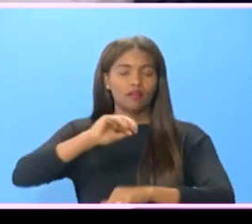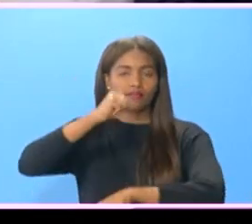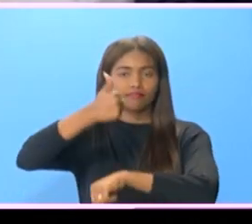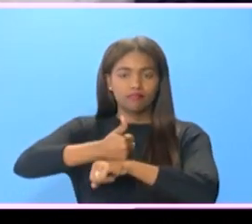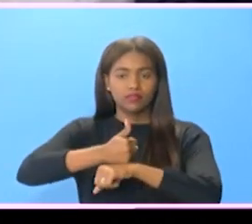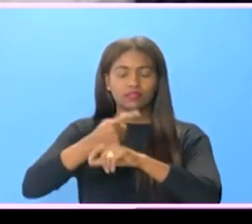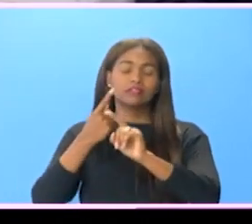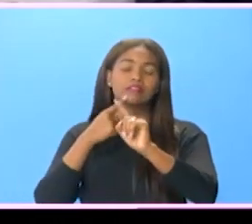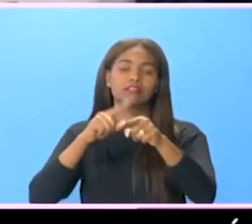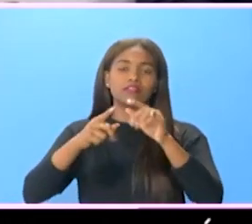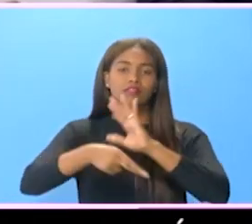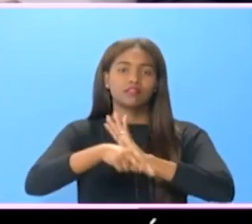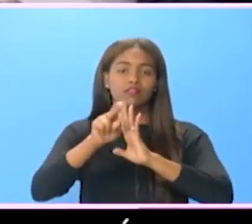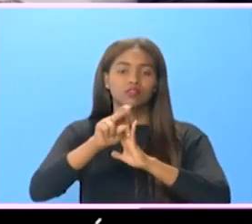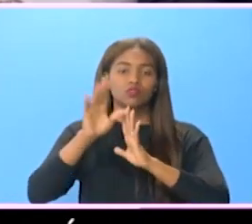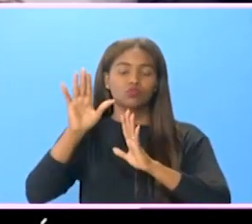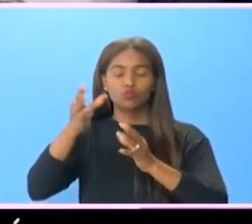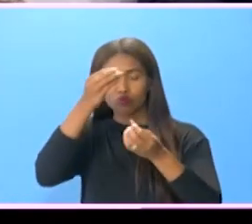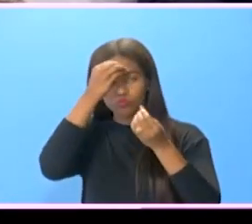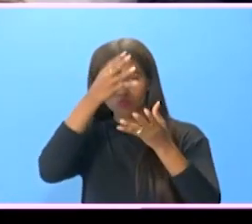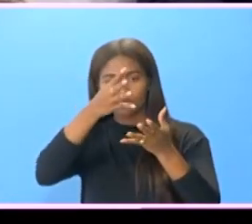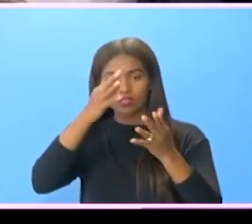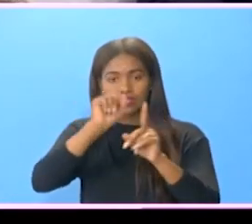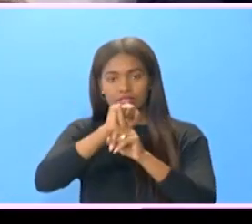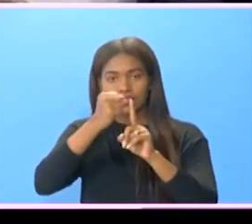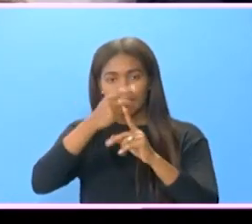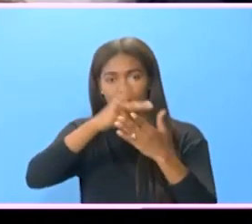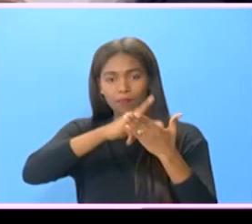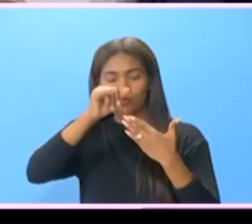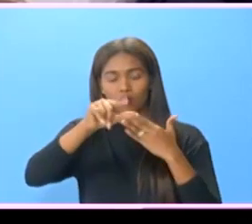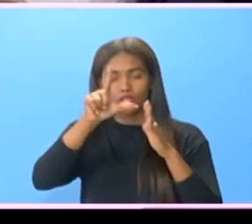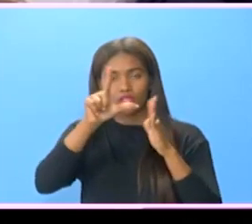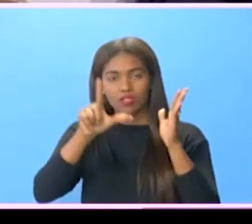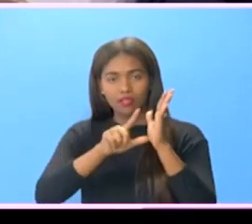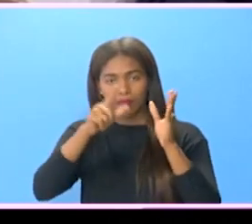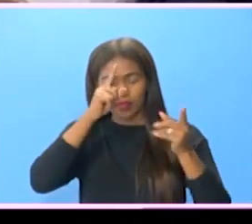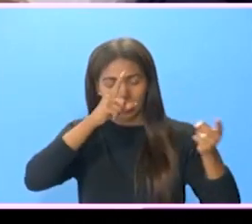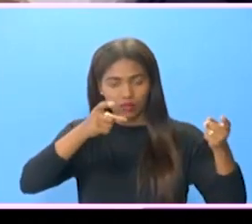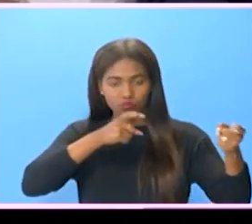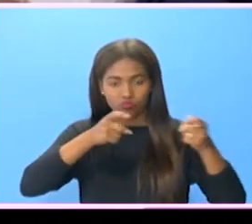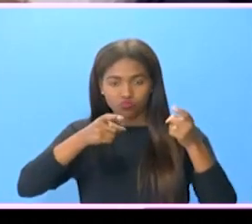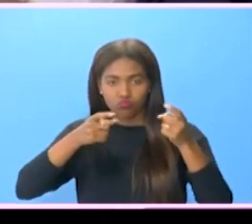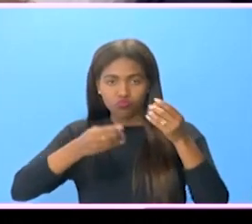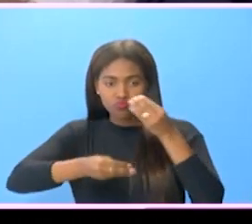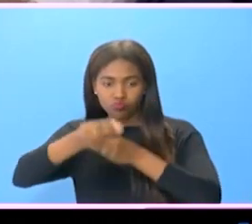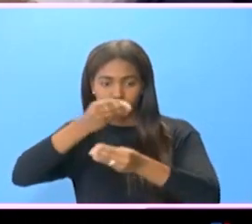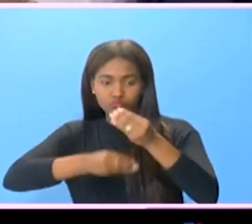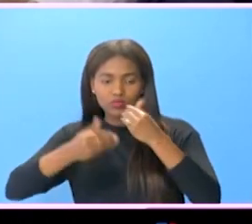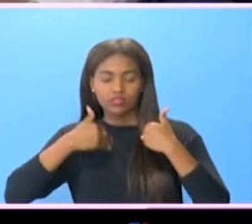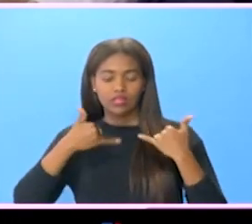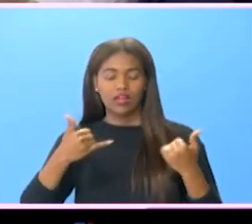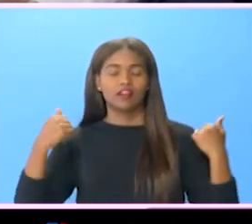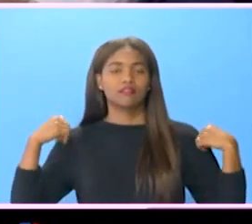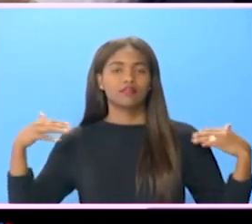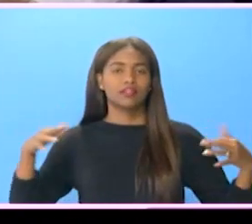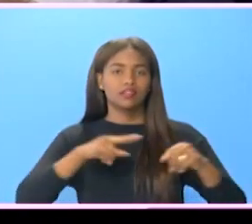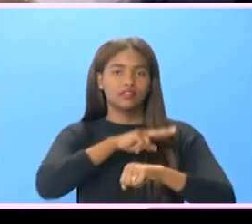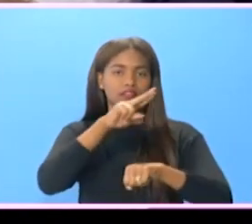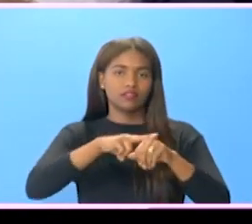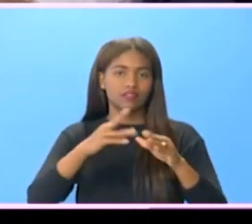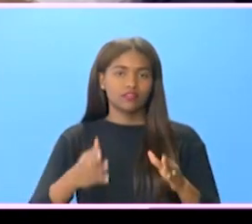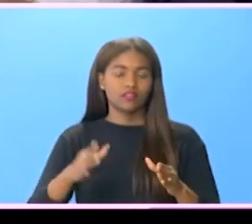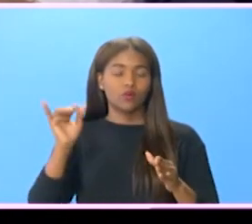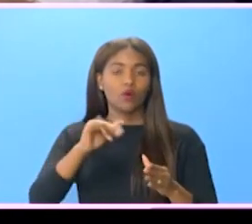por medio de una resolución su posición acerca del proyecto de ley sobre extinción de dominio que cursa en el Congreso Nacional